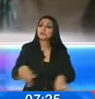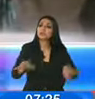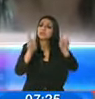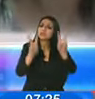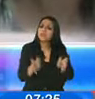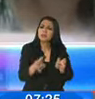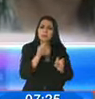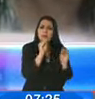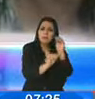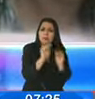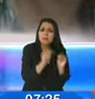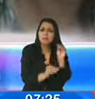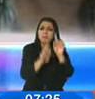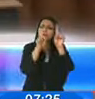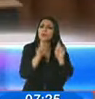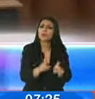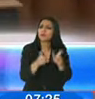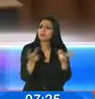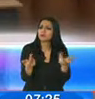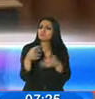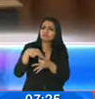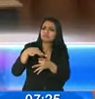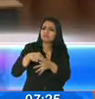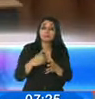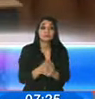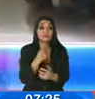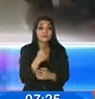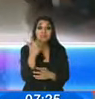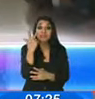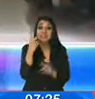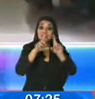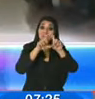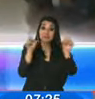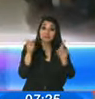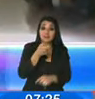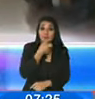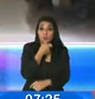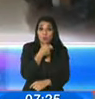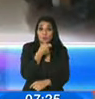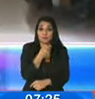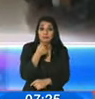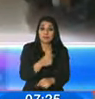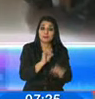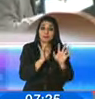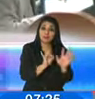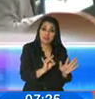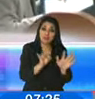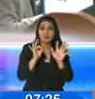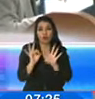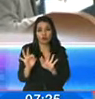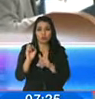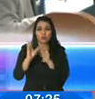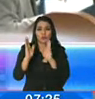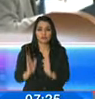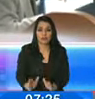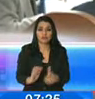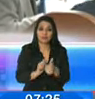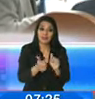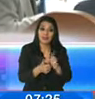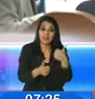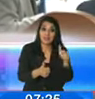el contenido de la consulta popular? Al menos 3 encuestas privadas coinciden en que entre 7 u 8 ecuatorianos de cada